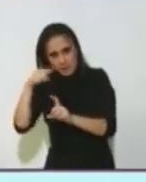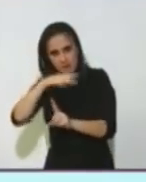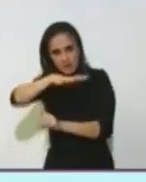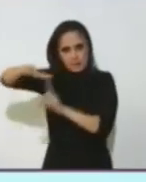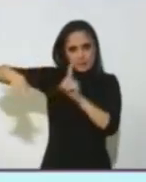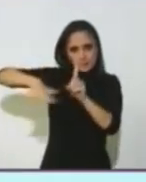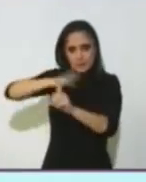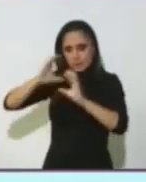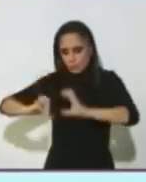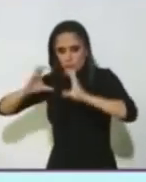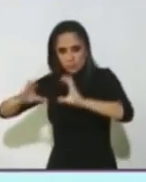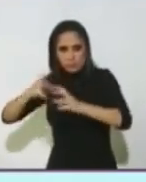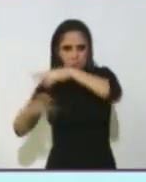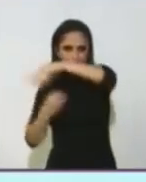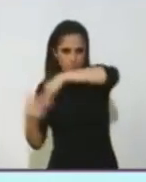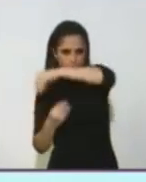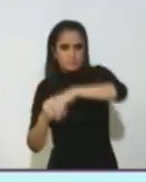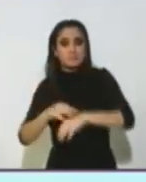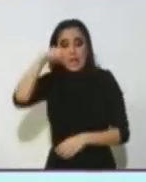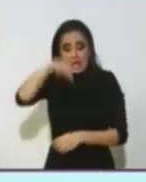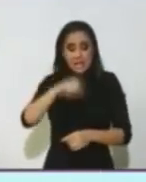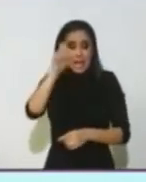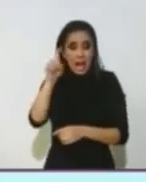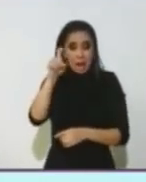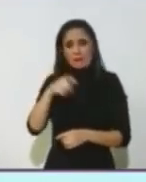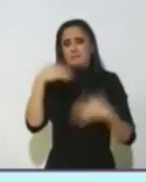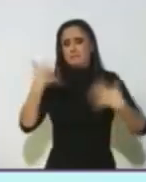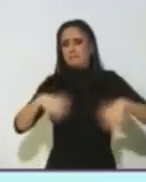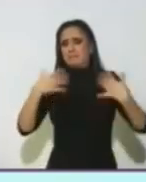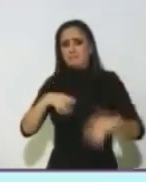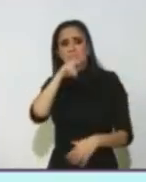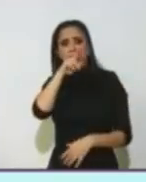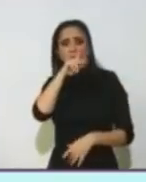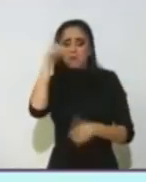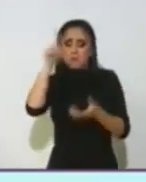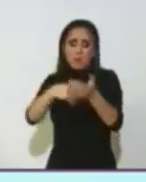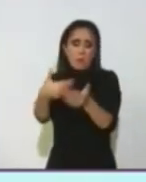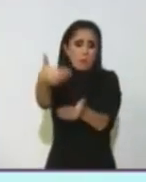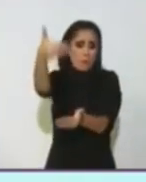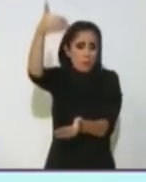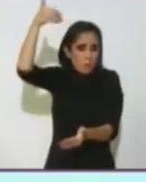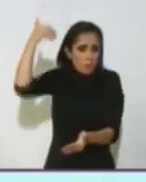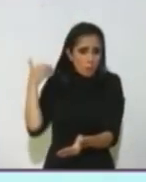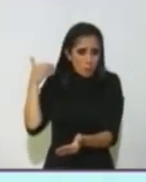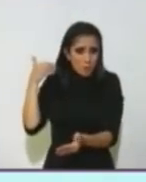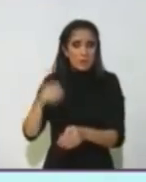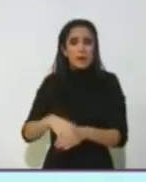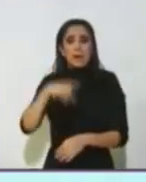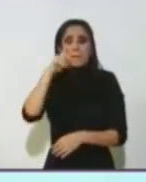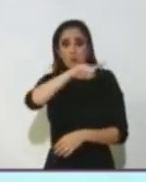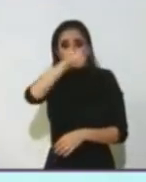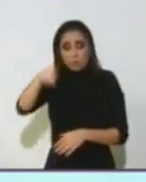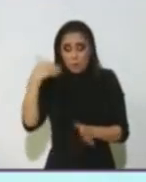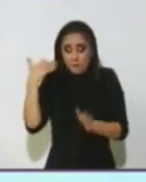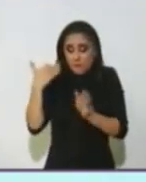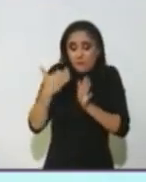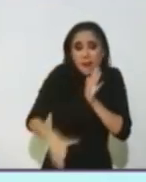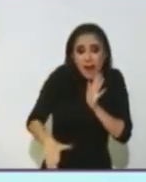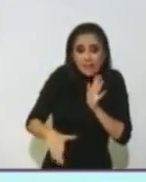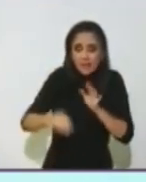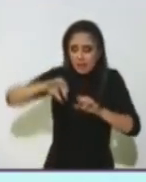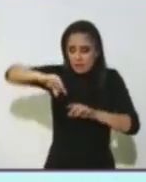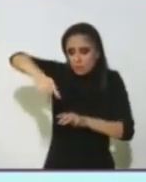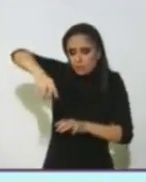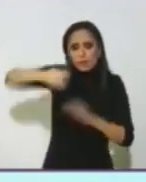indignante en esta ciudad y la verdad es que viene desde hace mucho tiempo pero cada vez que te hace falta que abres la